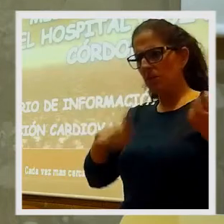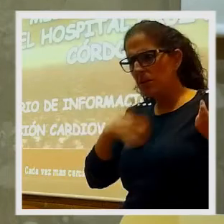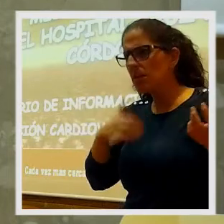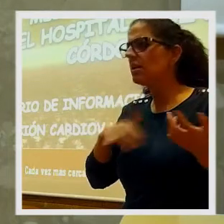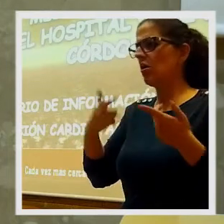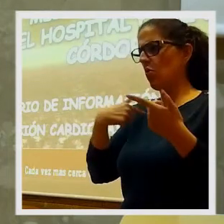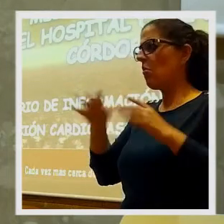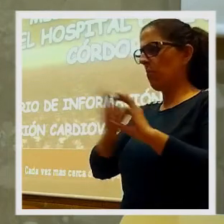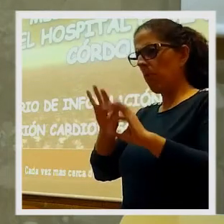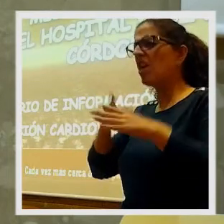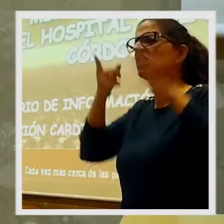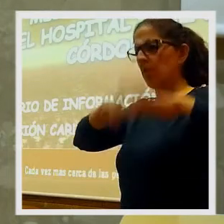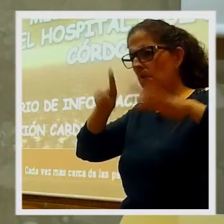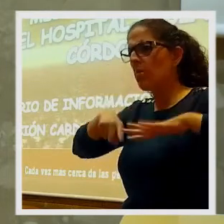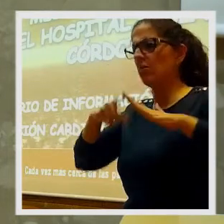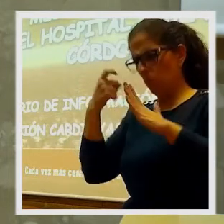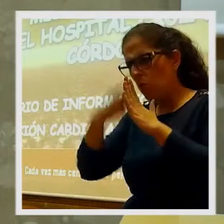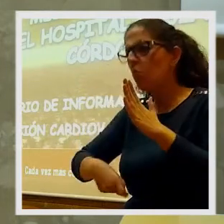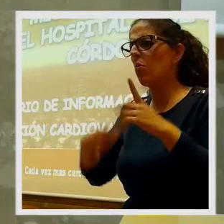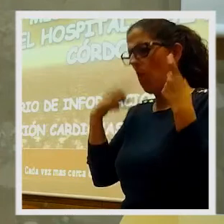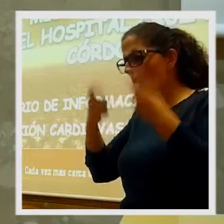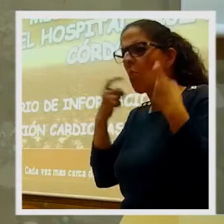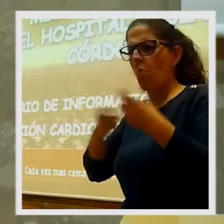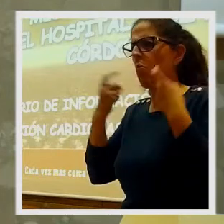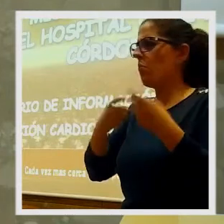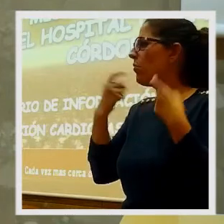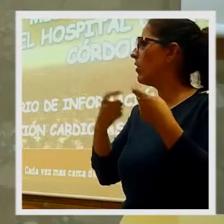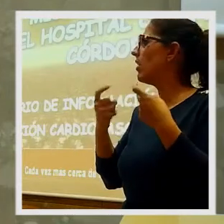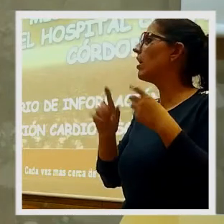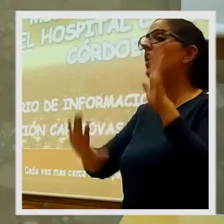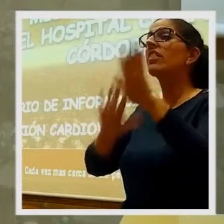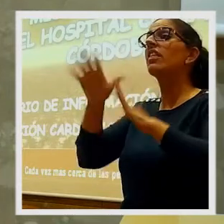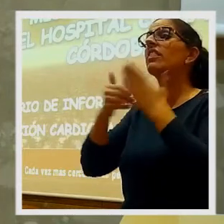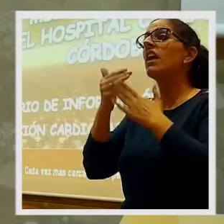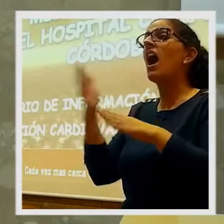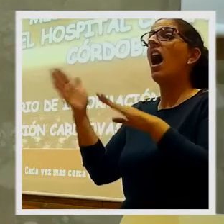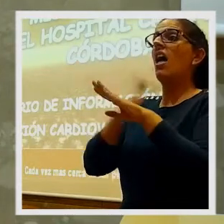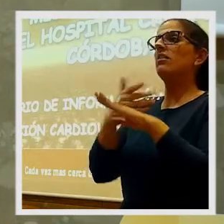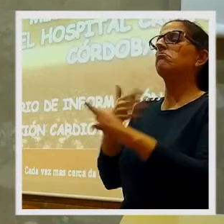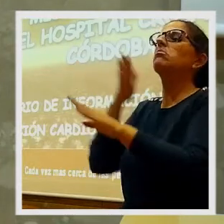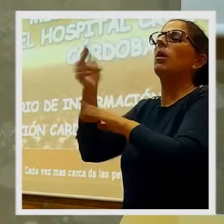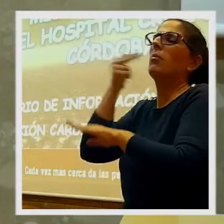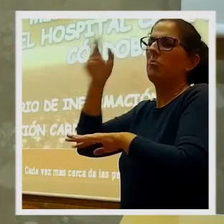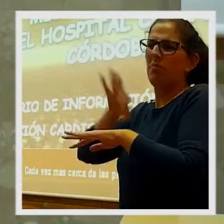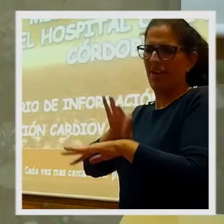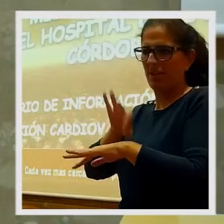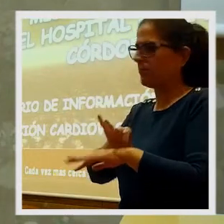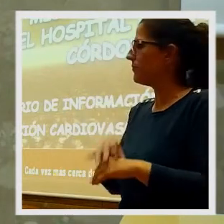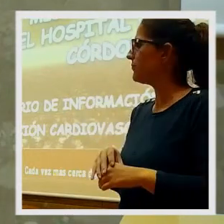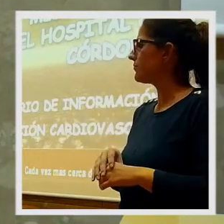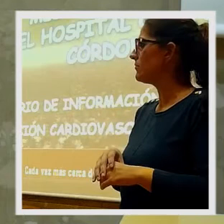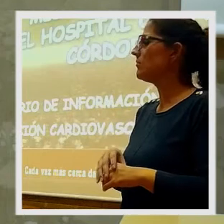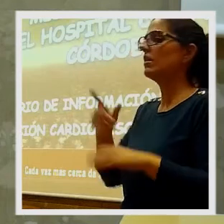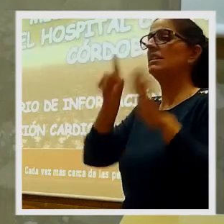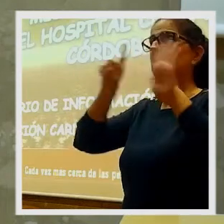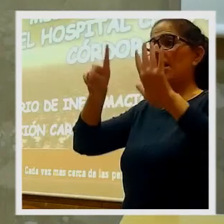una preparación de 6 meses, muy intensa, y 15 días antes fui a una visita al cardiólogo, el